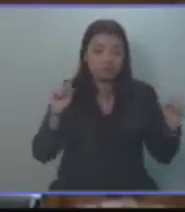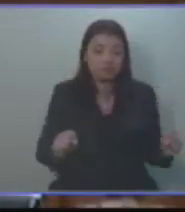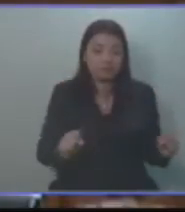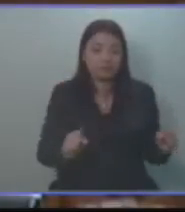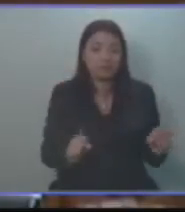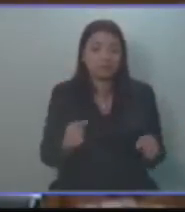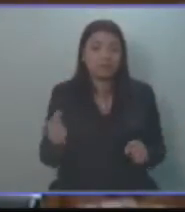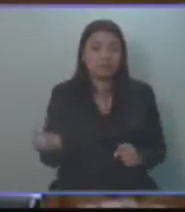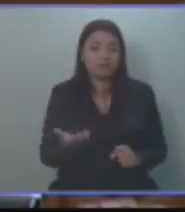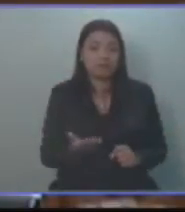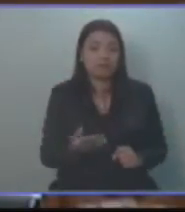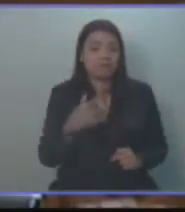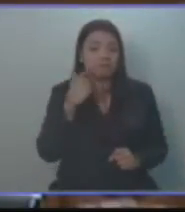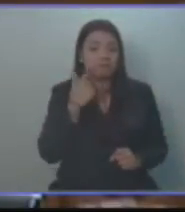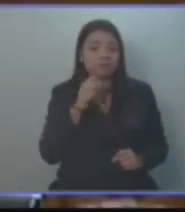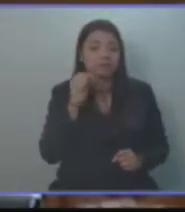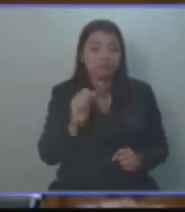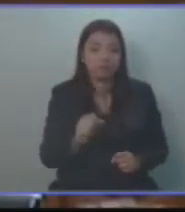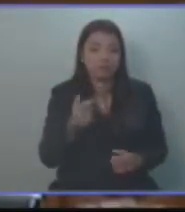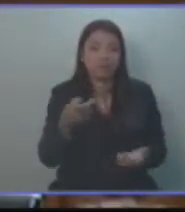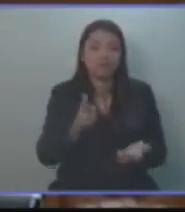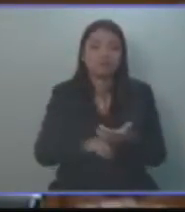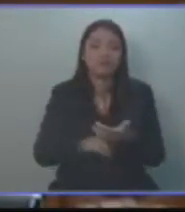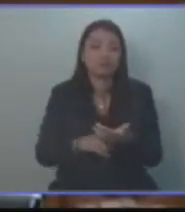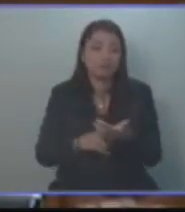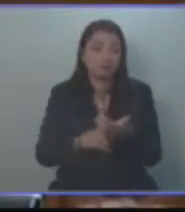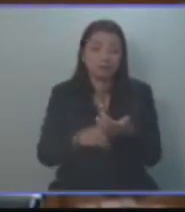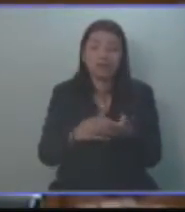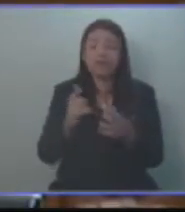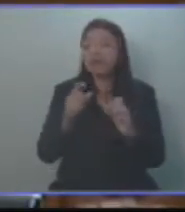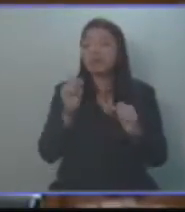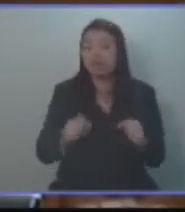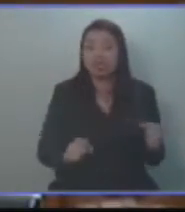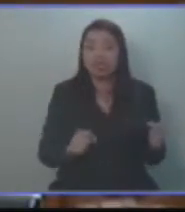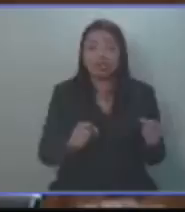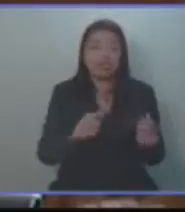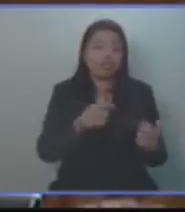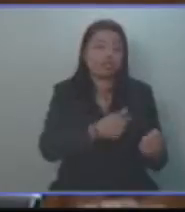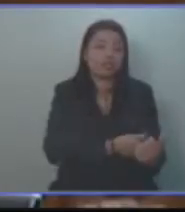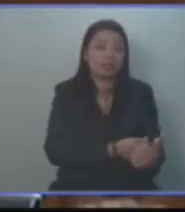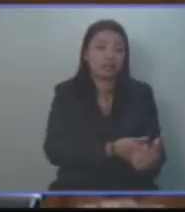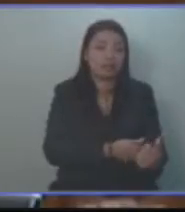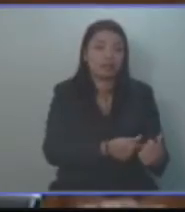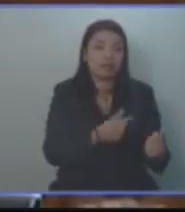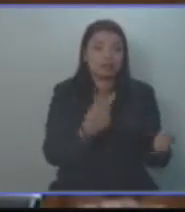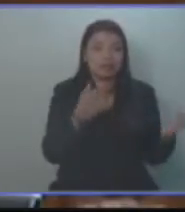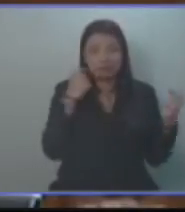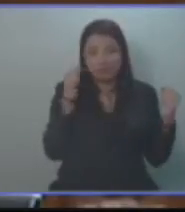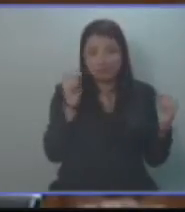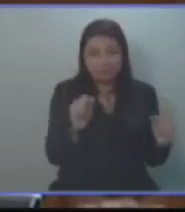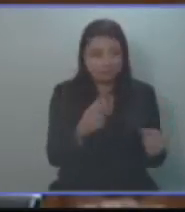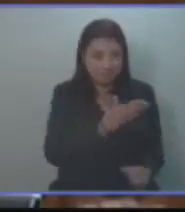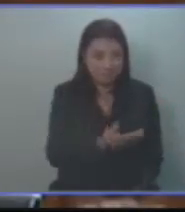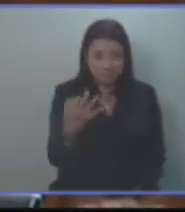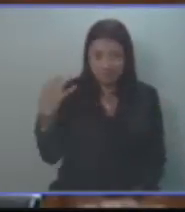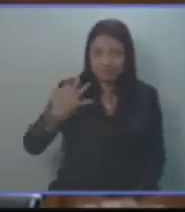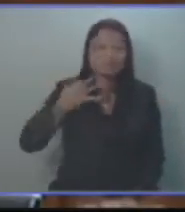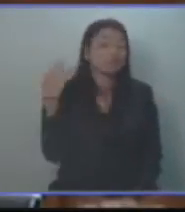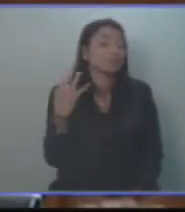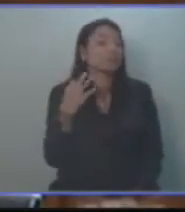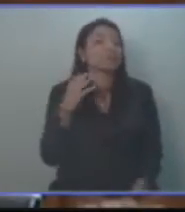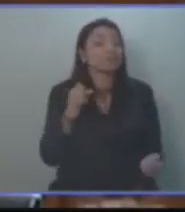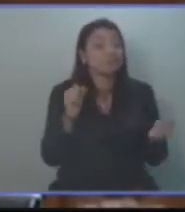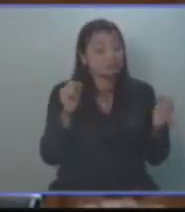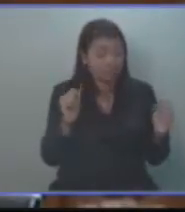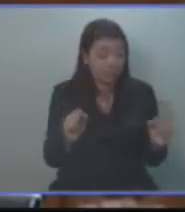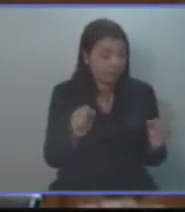Salud tienen la intención de contar con un hospital escuela, este deberá cumplir con los requisitos establecidos